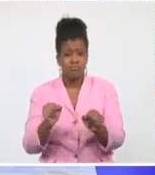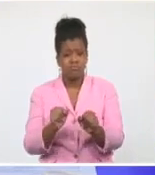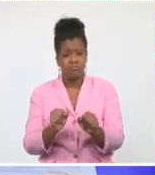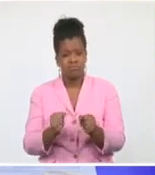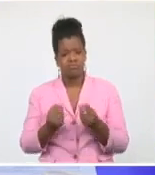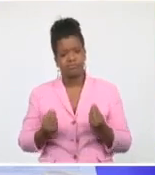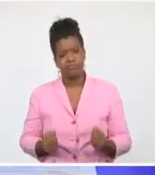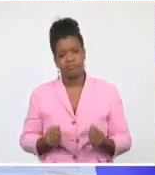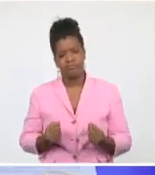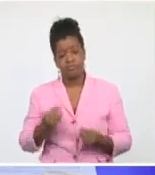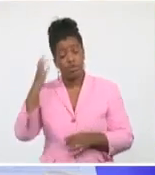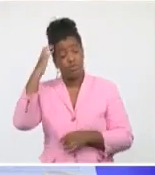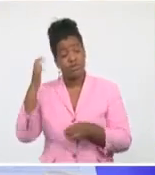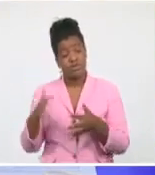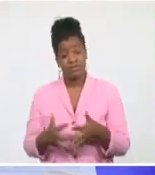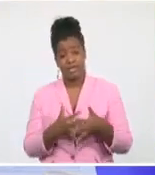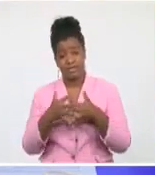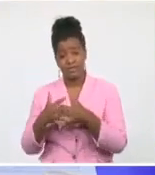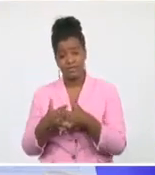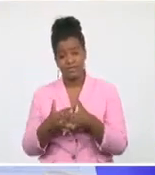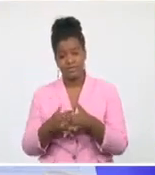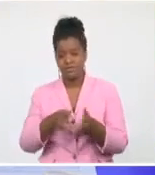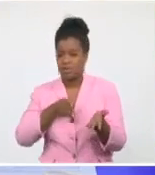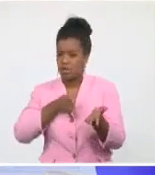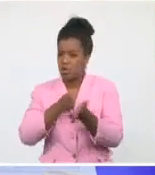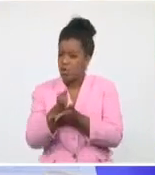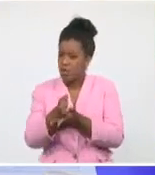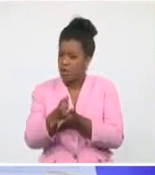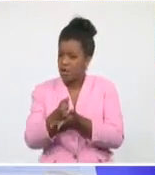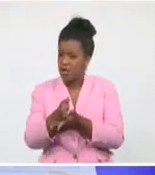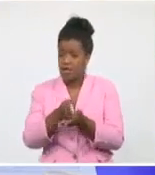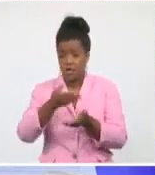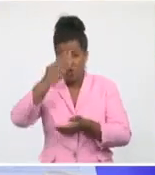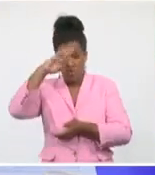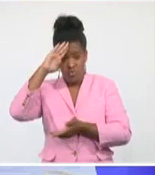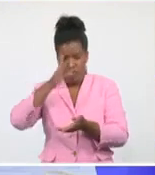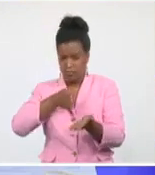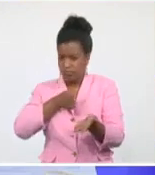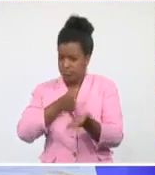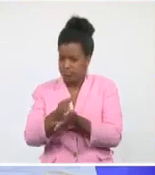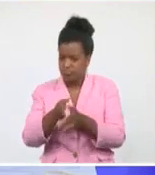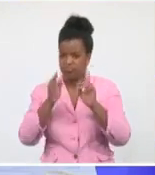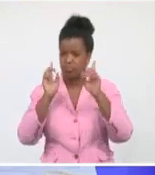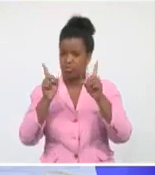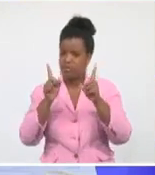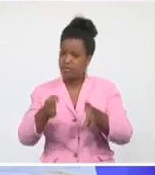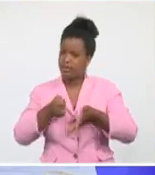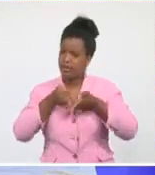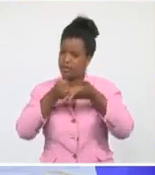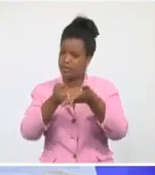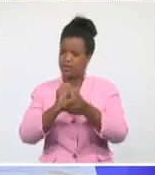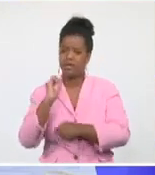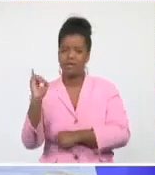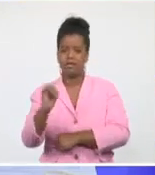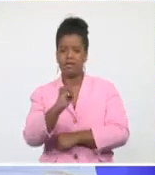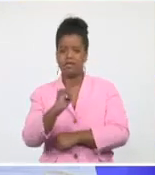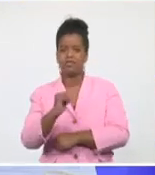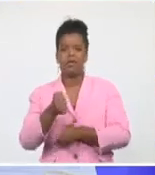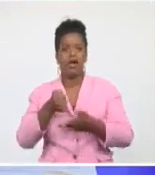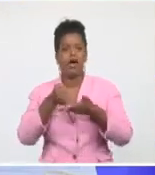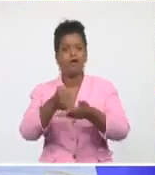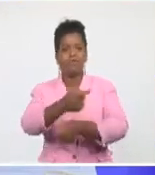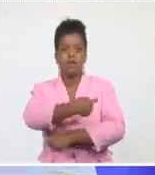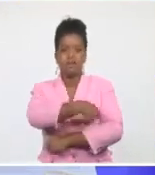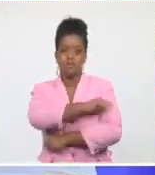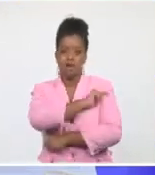Unidos. Cuba mantiene invariable su política solidaria y de cooperación internacional en beneficio de nuestros pueblos y